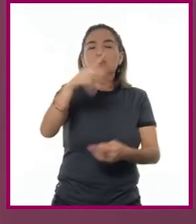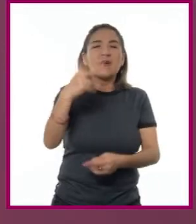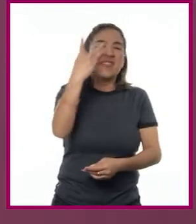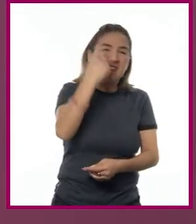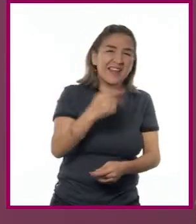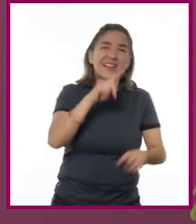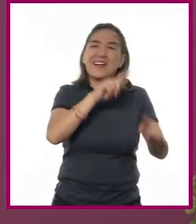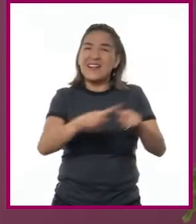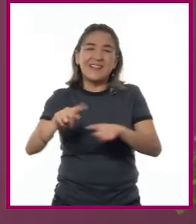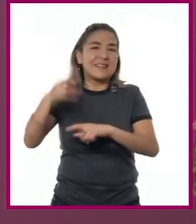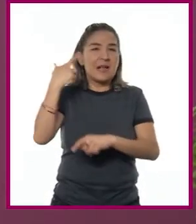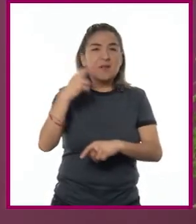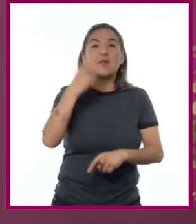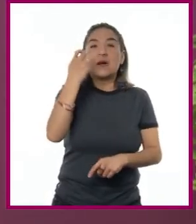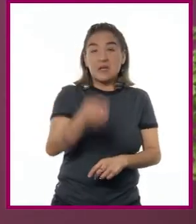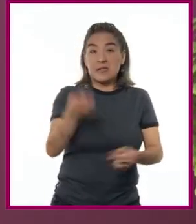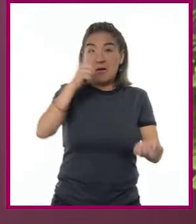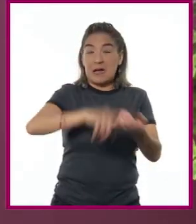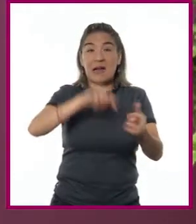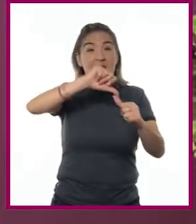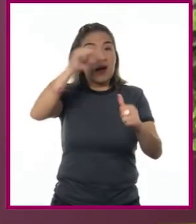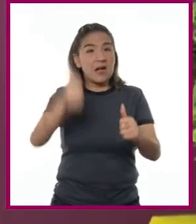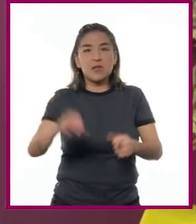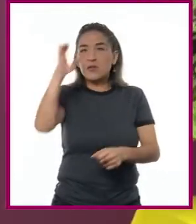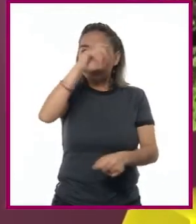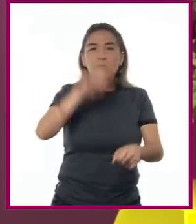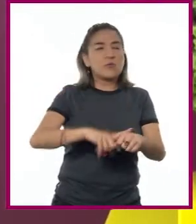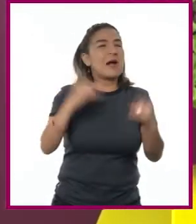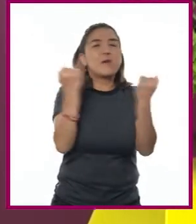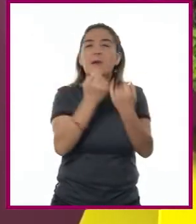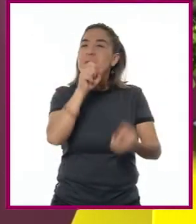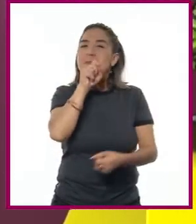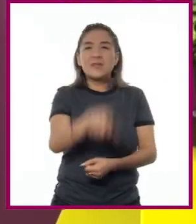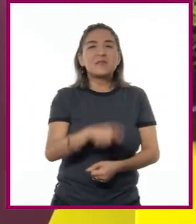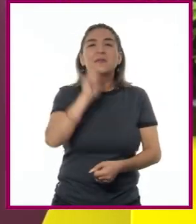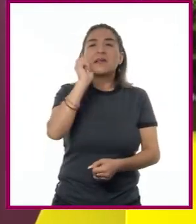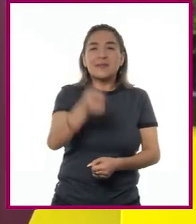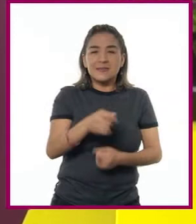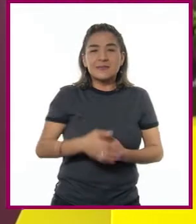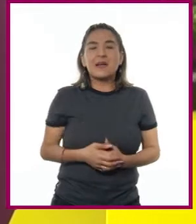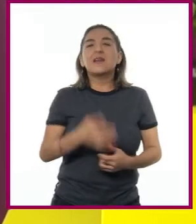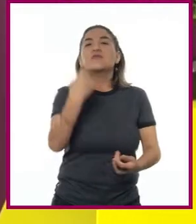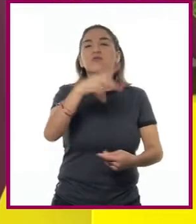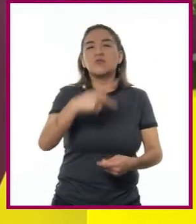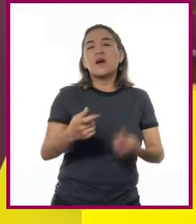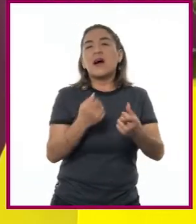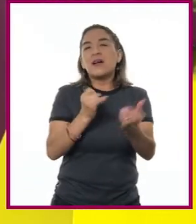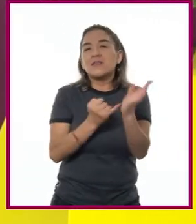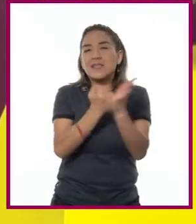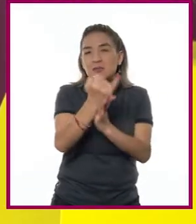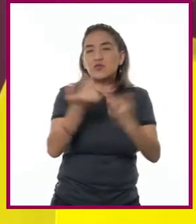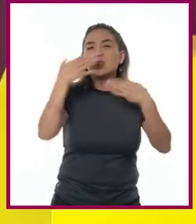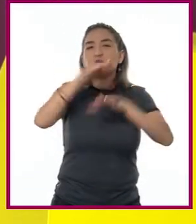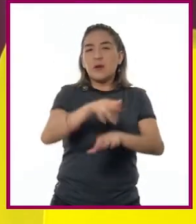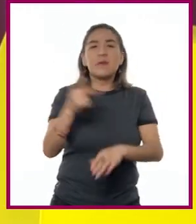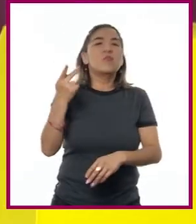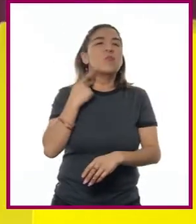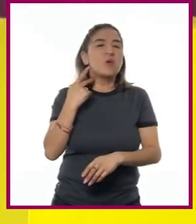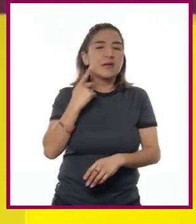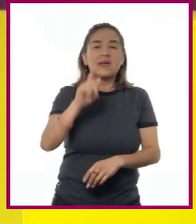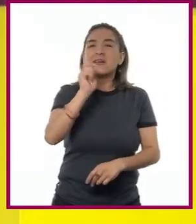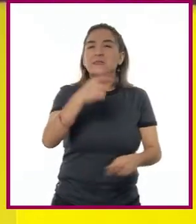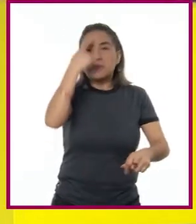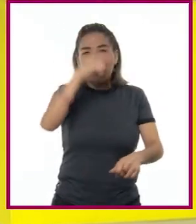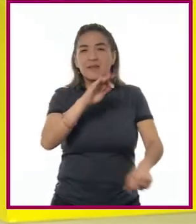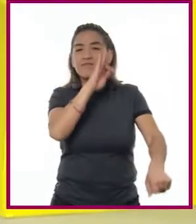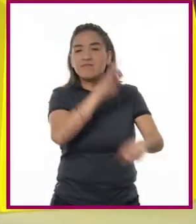y la cultura hay también un fenómeno similar. Sucede algo parecido con algunas decisiones en la política, como con la